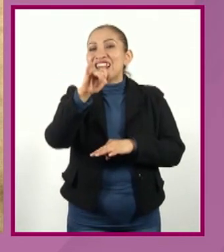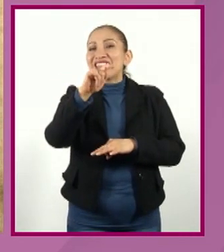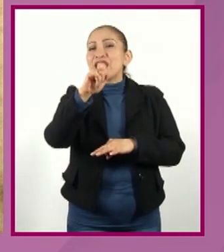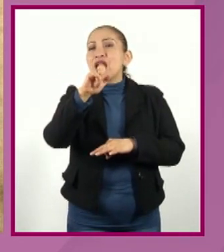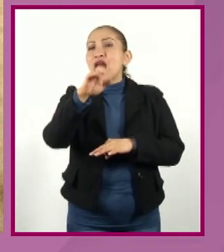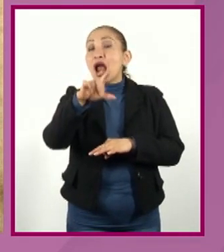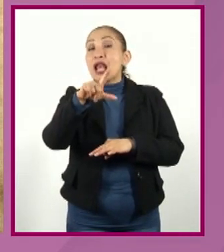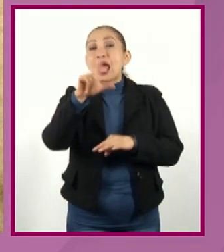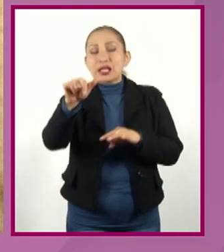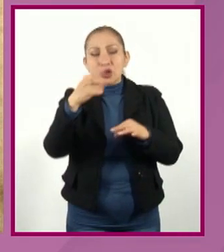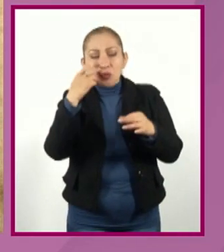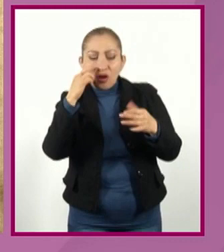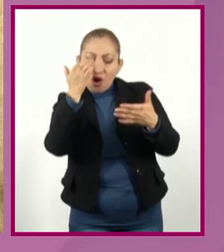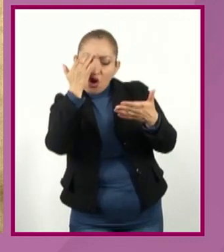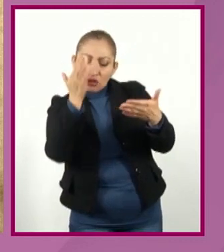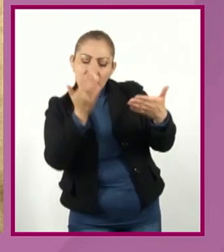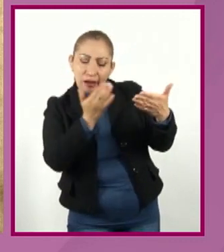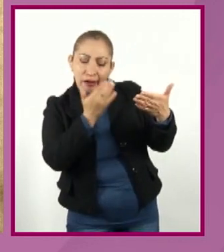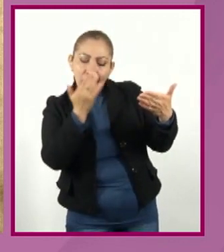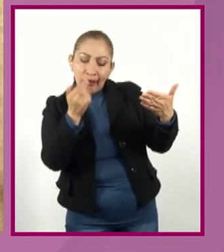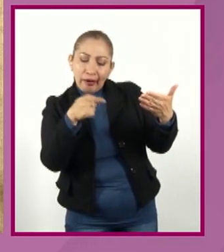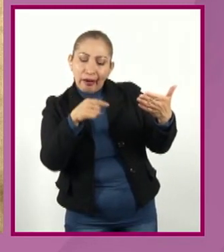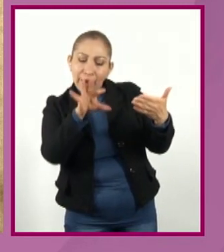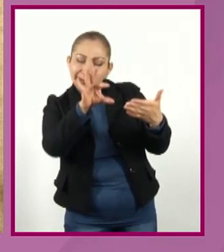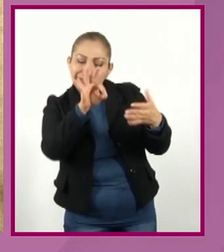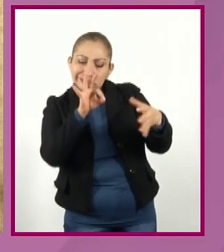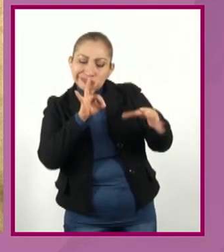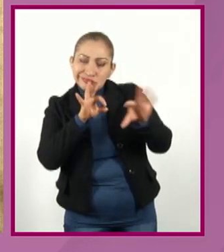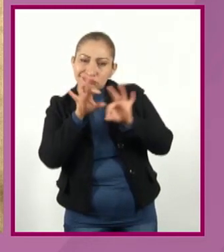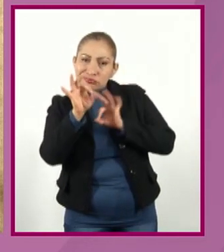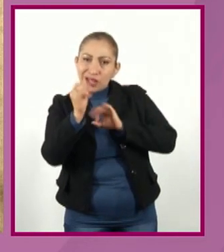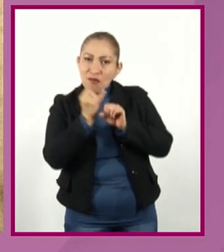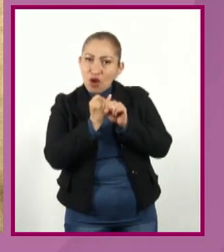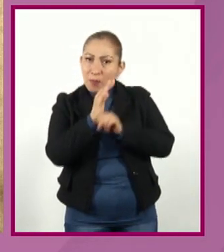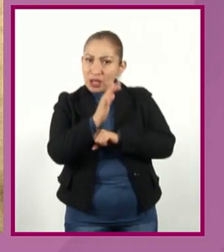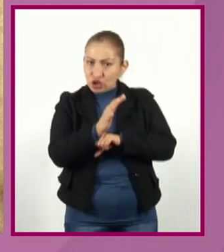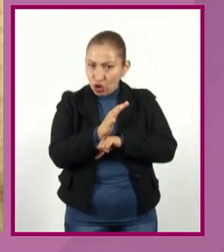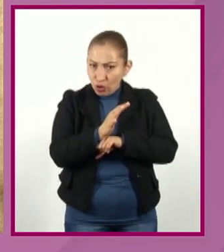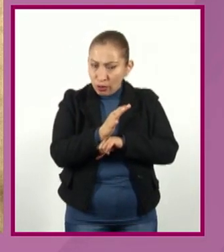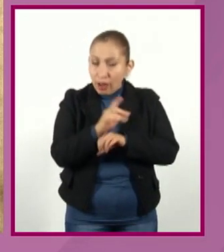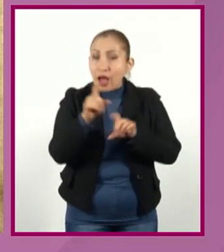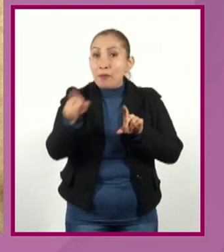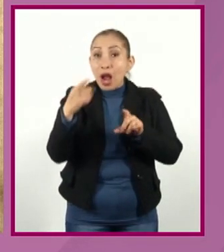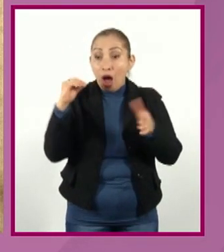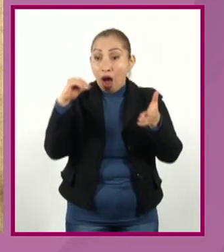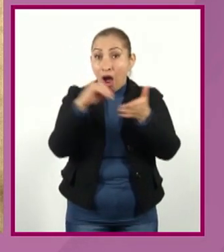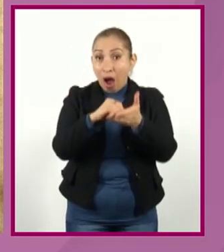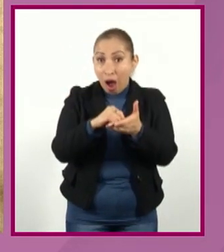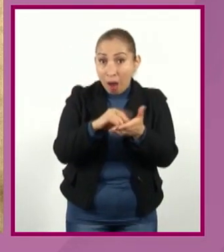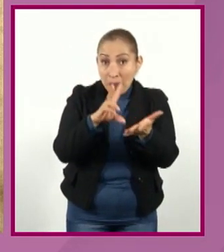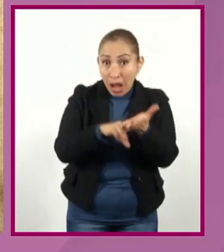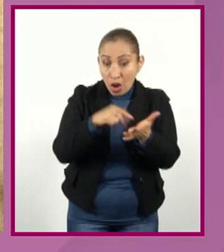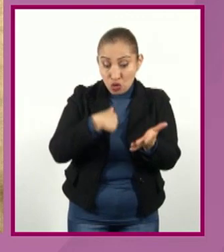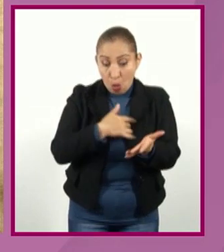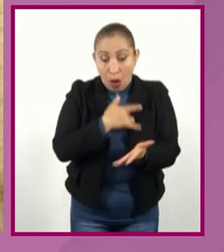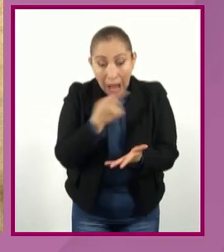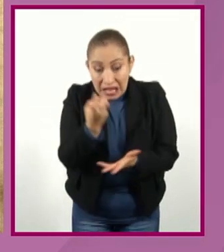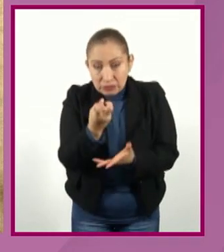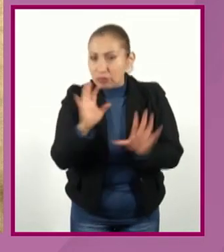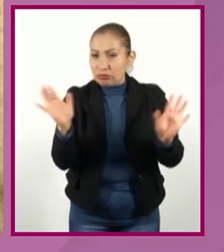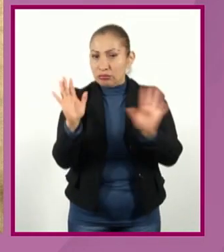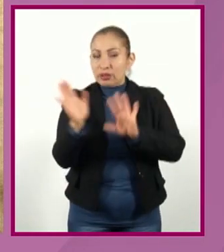primer acercamiento al texto y a partir del que extraemos la información presentada, sin agregarle ningún valor interpretativo.